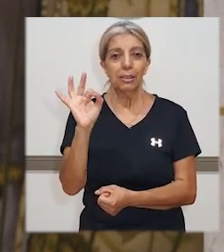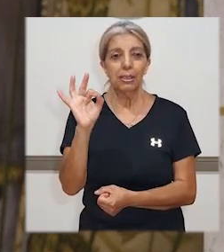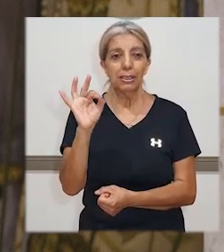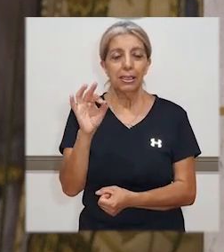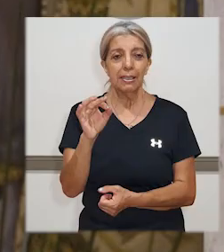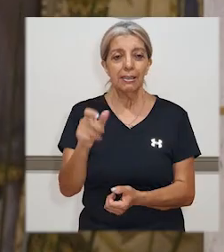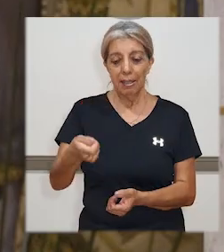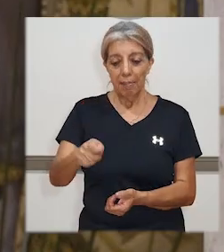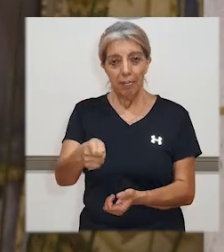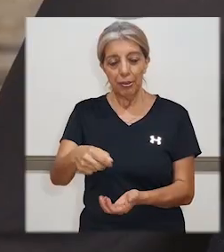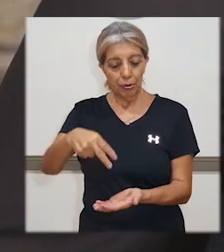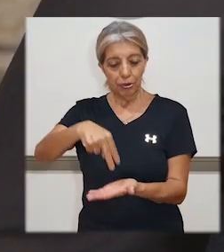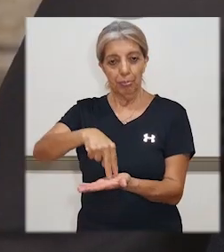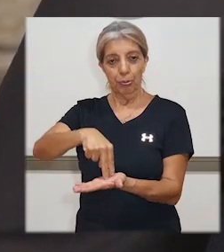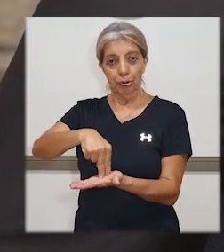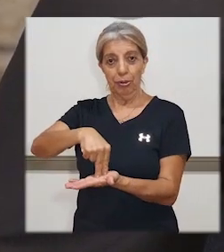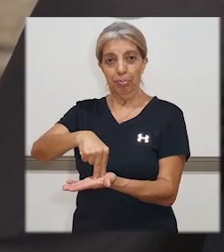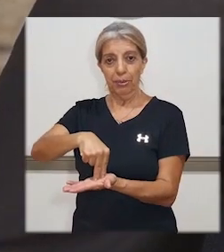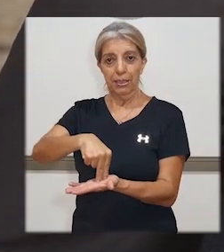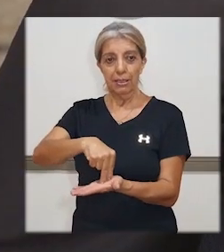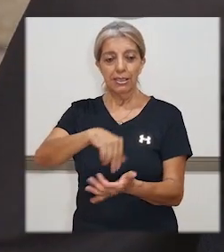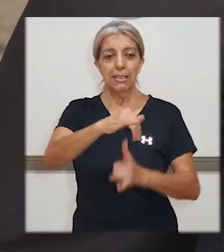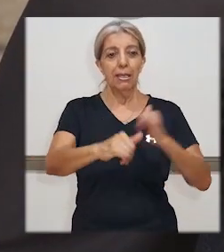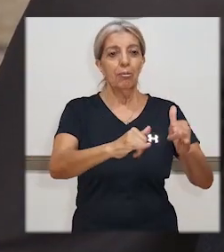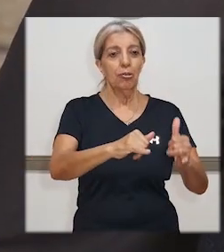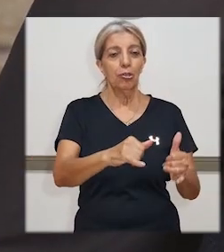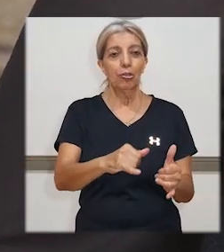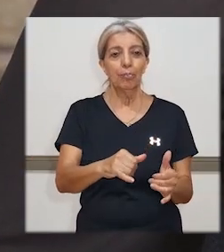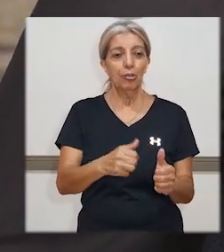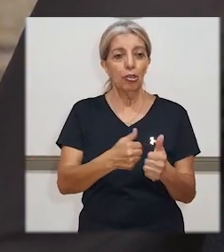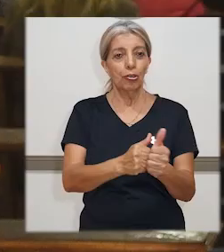de pie con los once, levantó la voz y dijo: